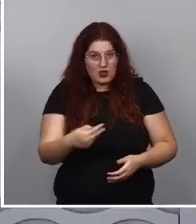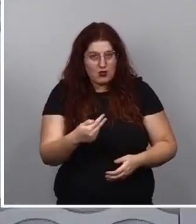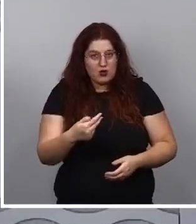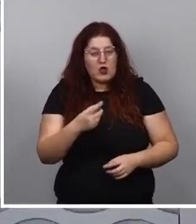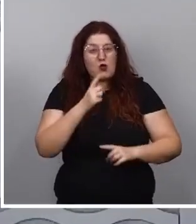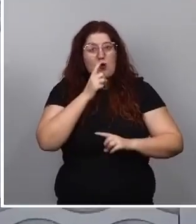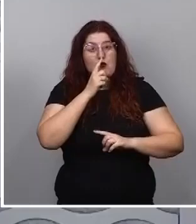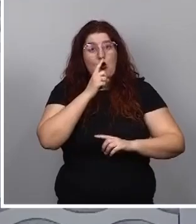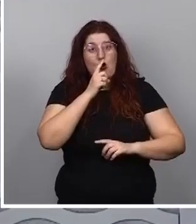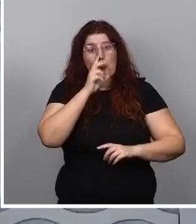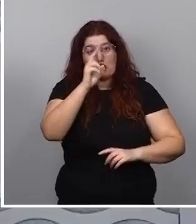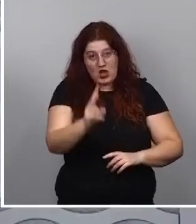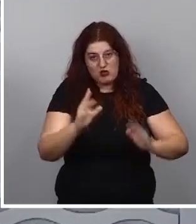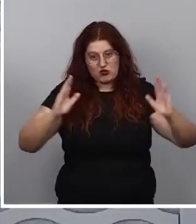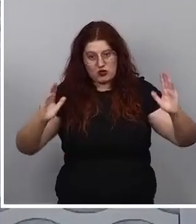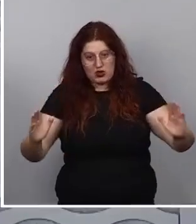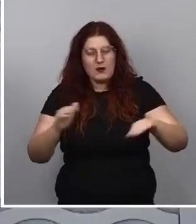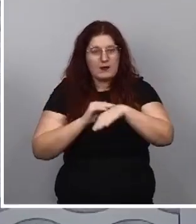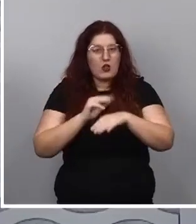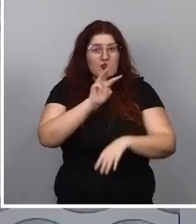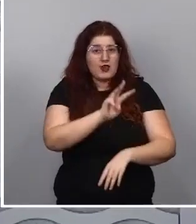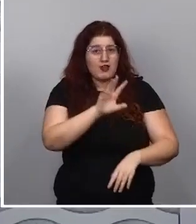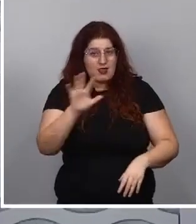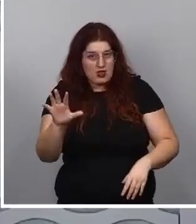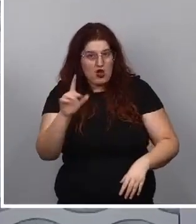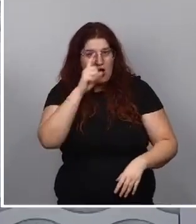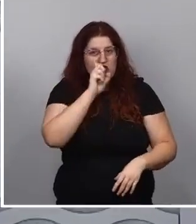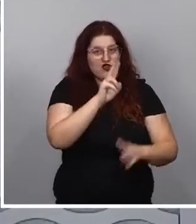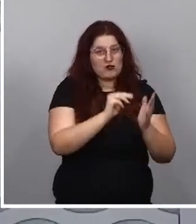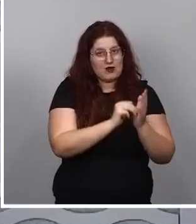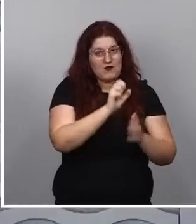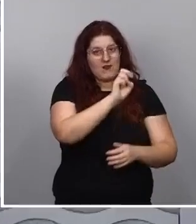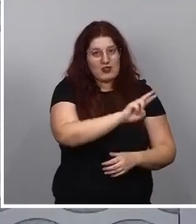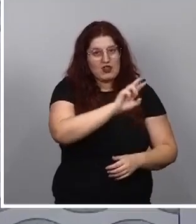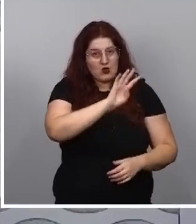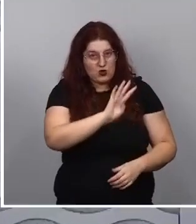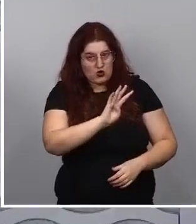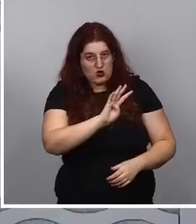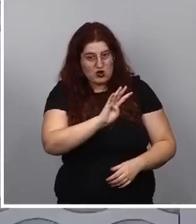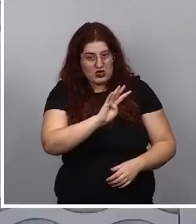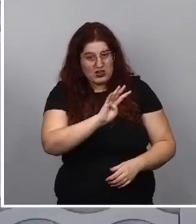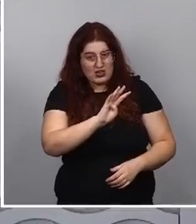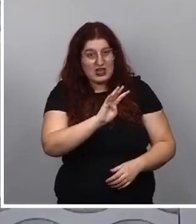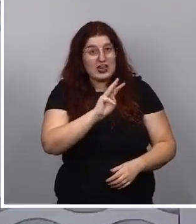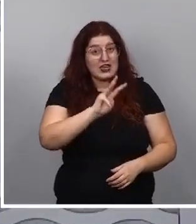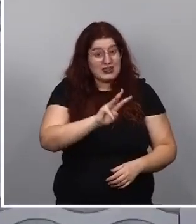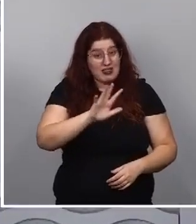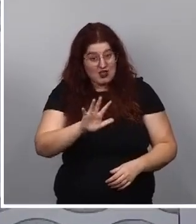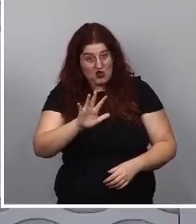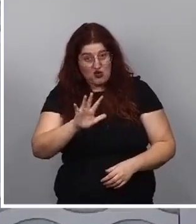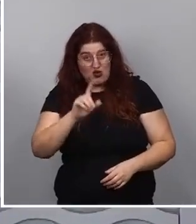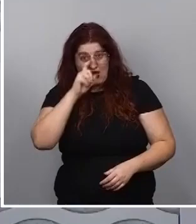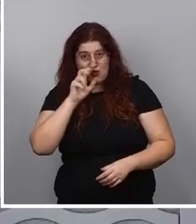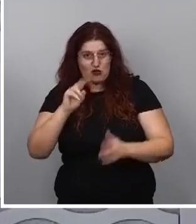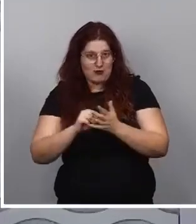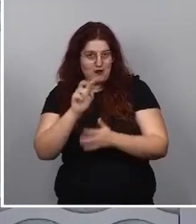35 en el año 2024, 35 en el año 2025 para ejecutar